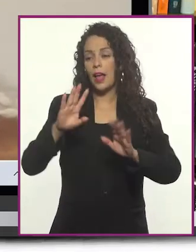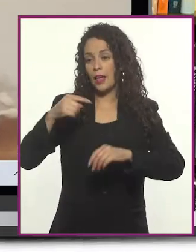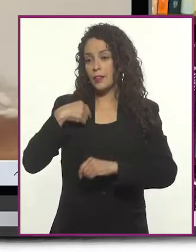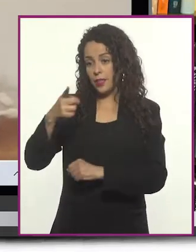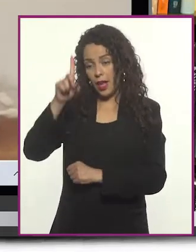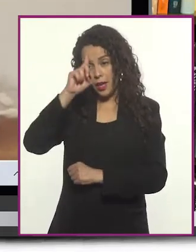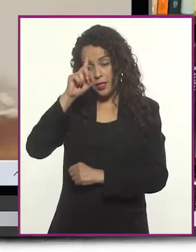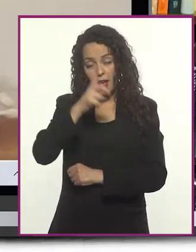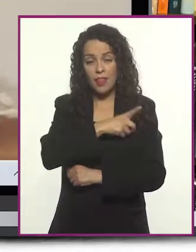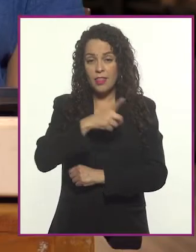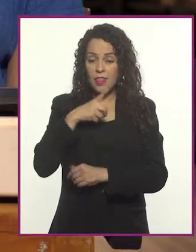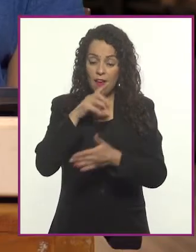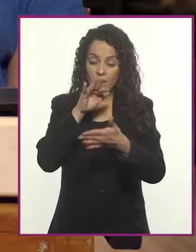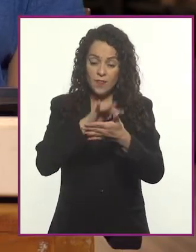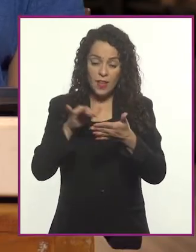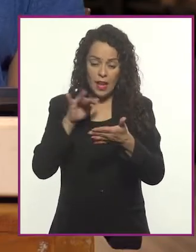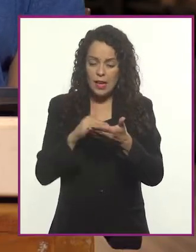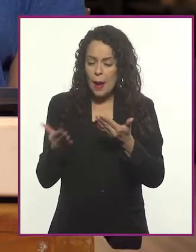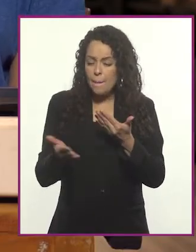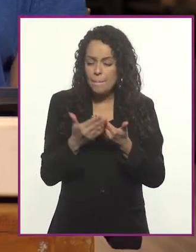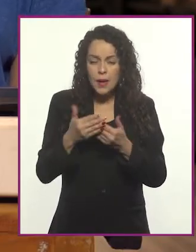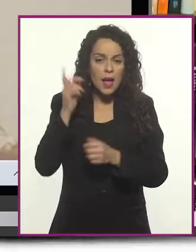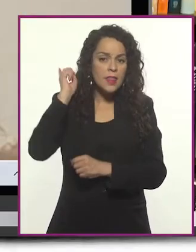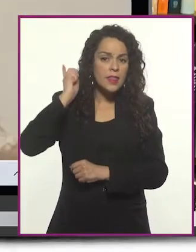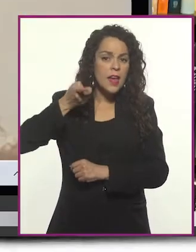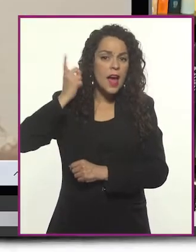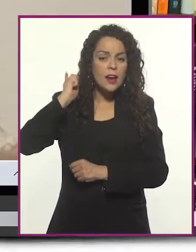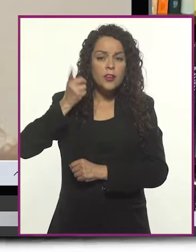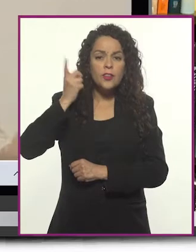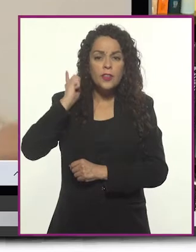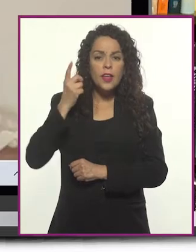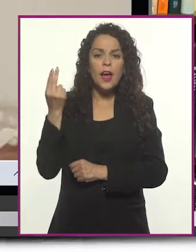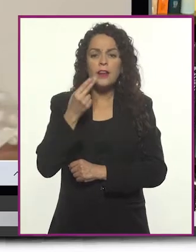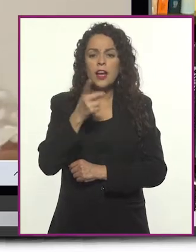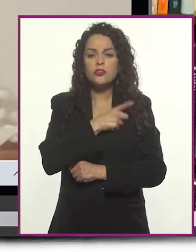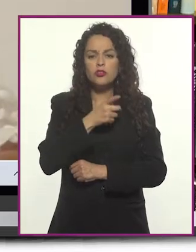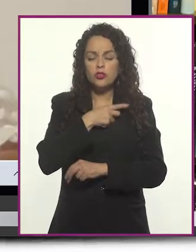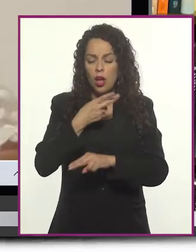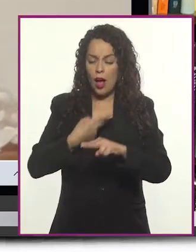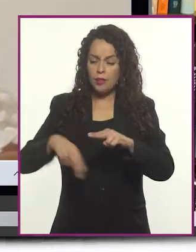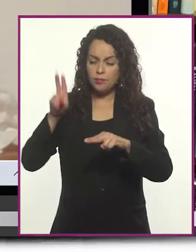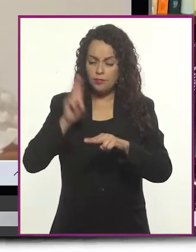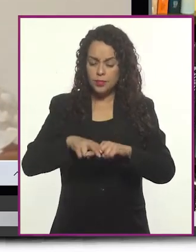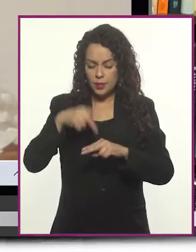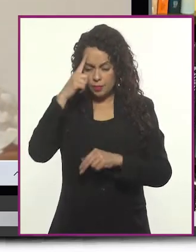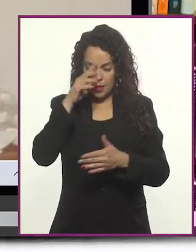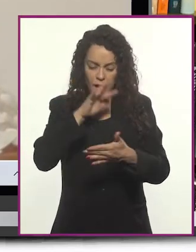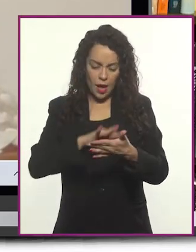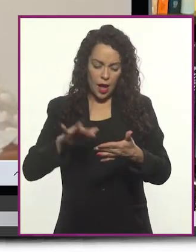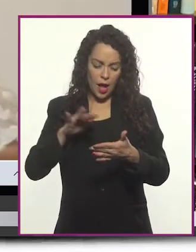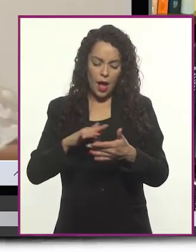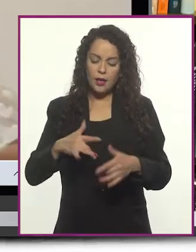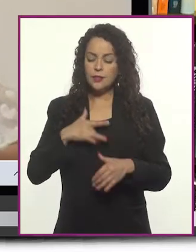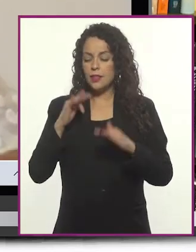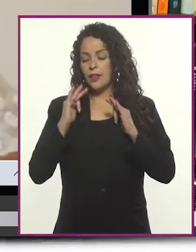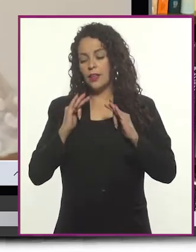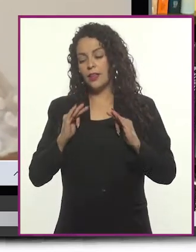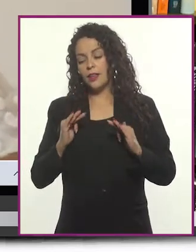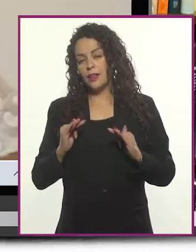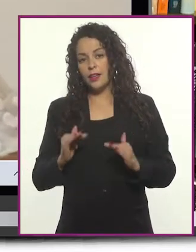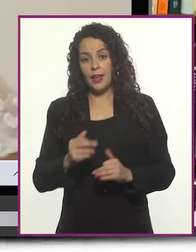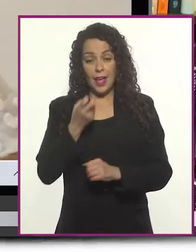un ratito todos los días. Sentarse a estar un ratito consigo mismo, a leer, a disfrutar esa lectura. Creo